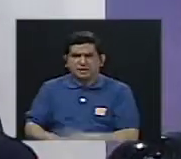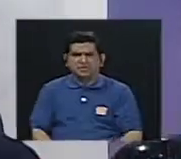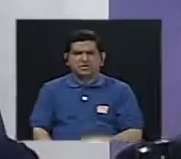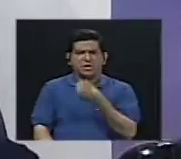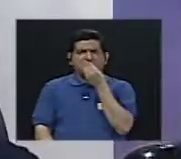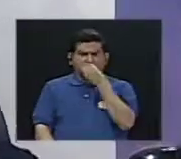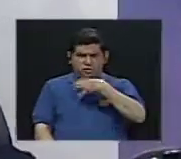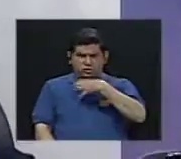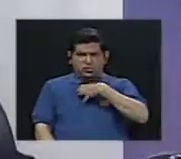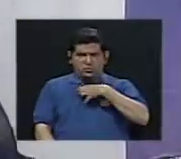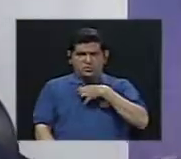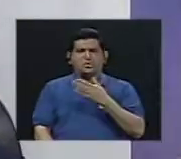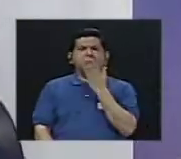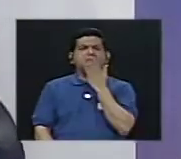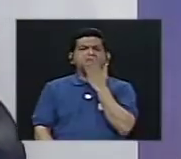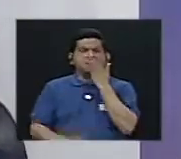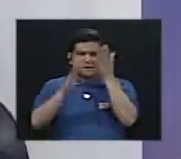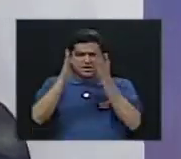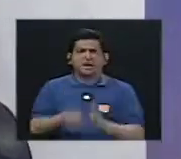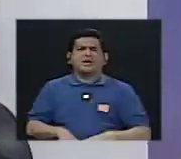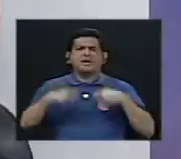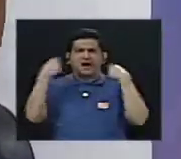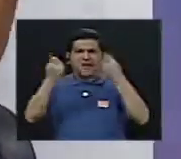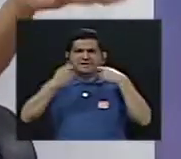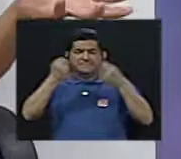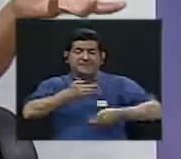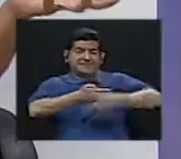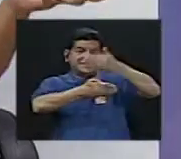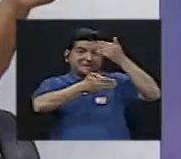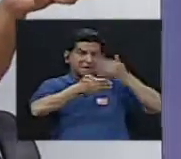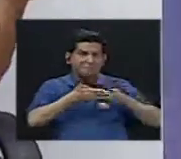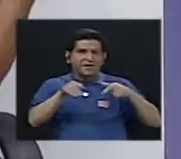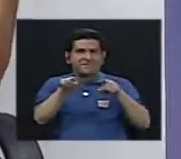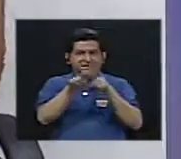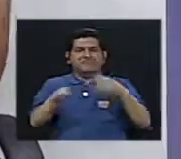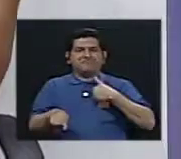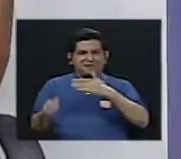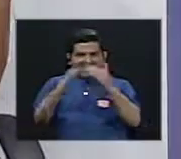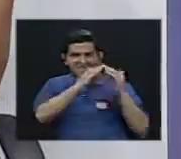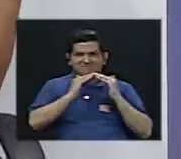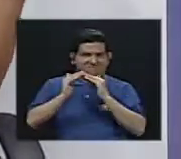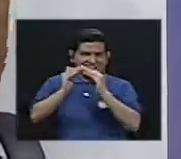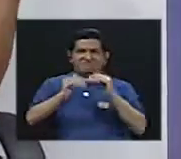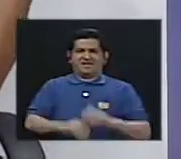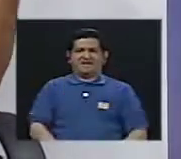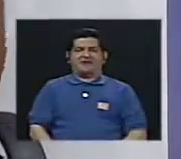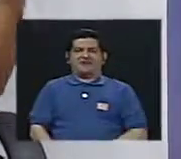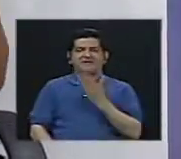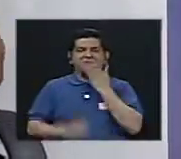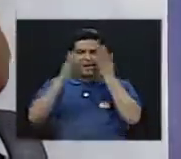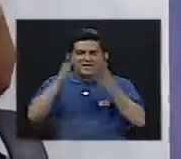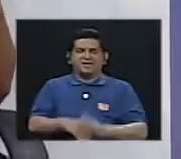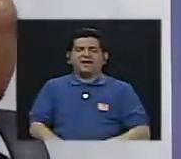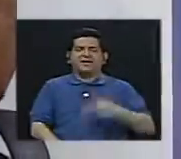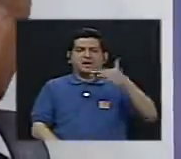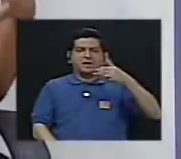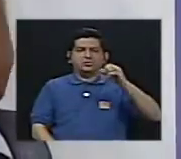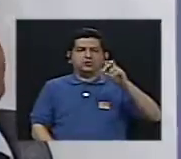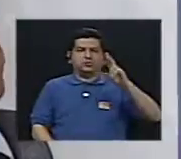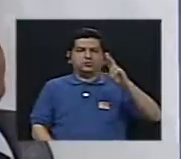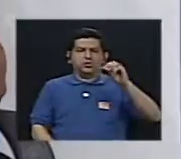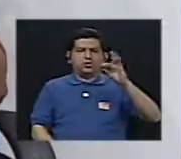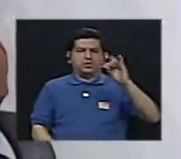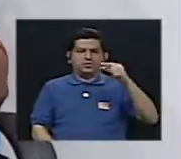alimentos indígenas, que se debía a una fiesta anterior que también había en la comunidad, donde los indígenas Chortega se reunían ahí a